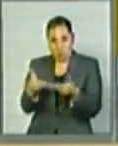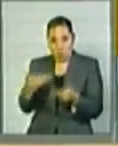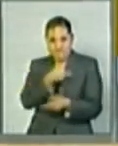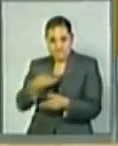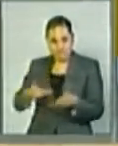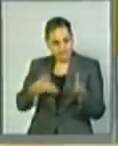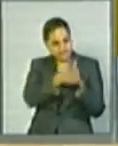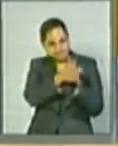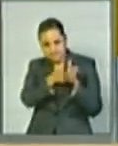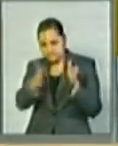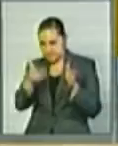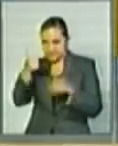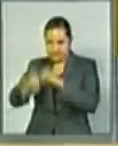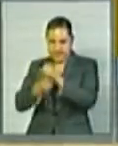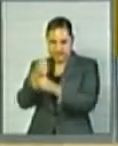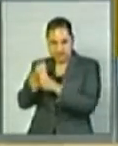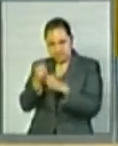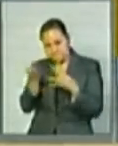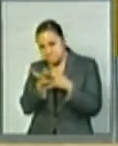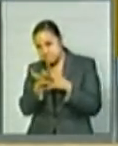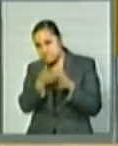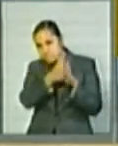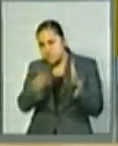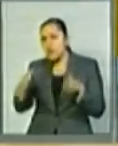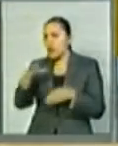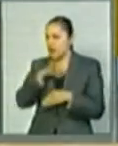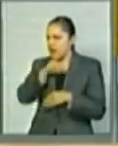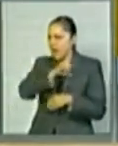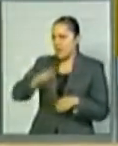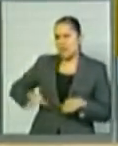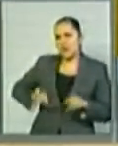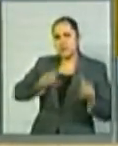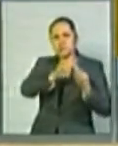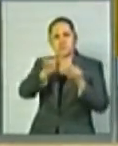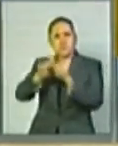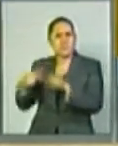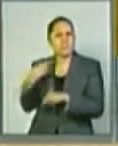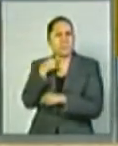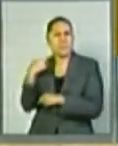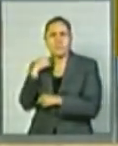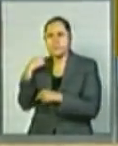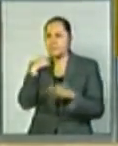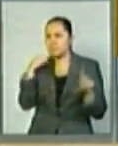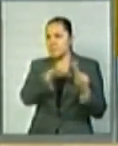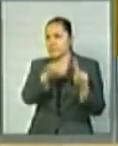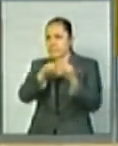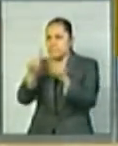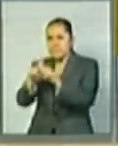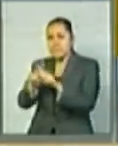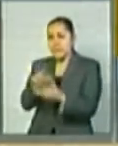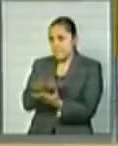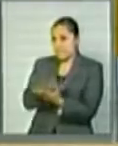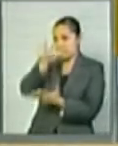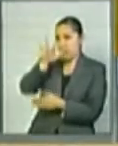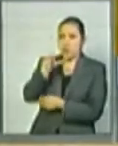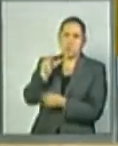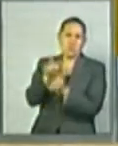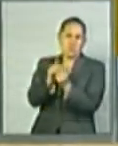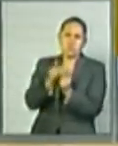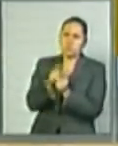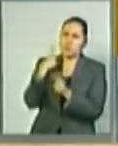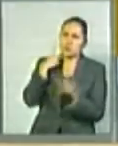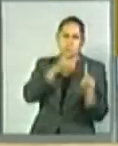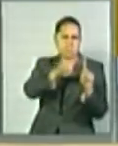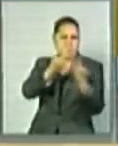signos partidarios han sido asesinados en México. En el estado de Oaxaca encabeza la lista con 5